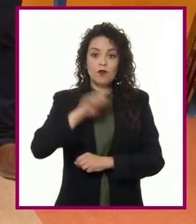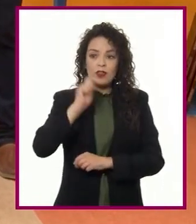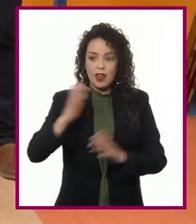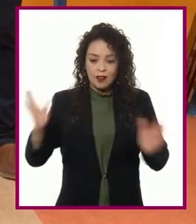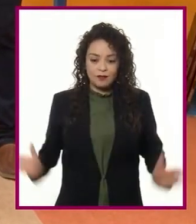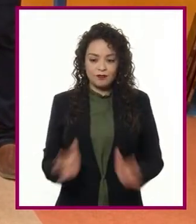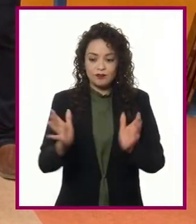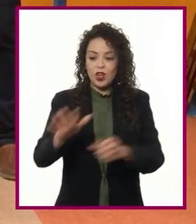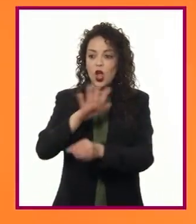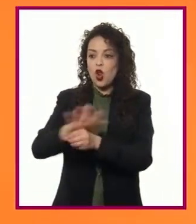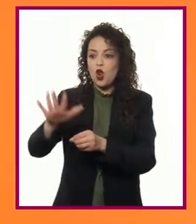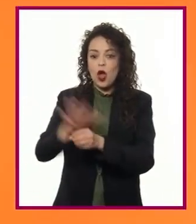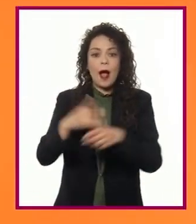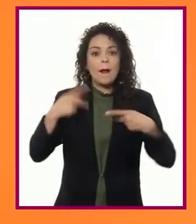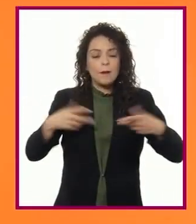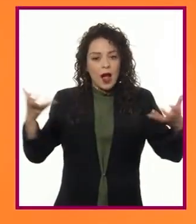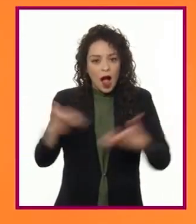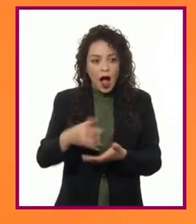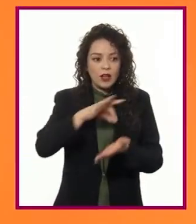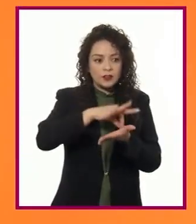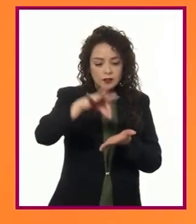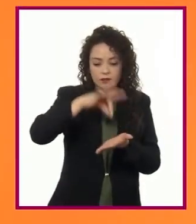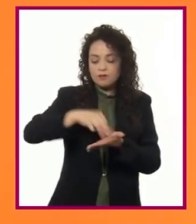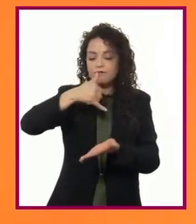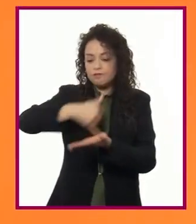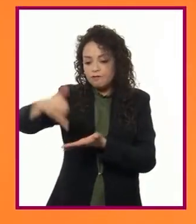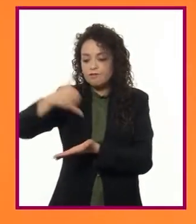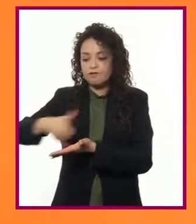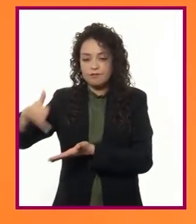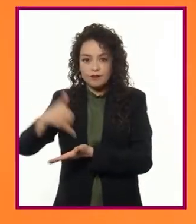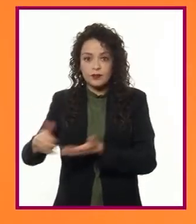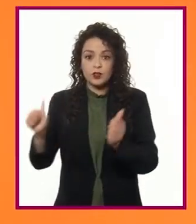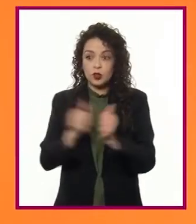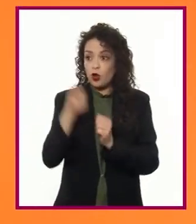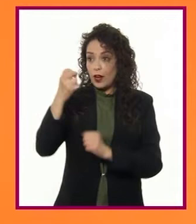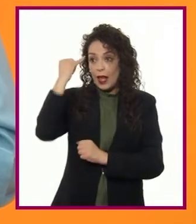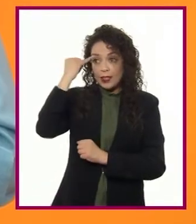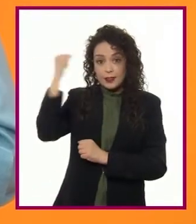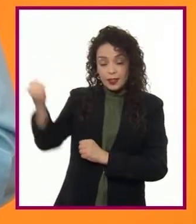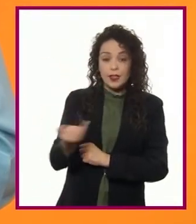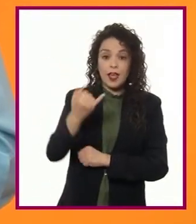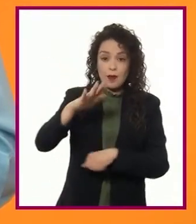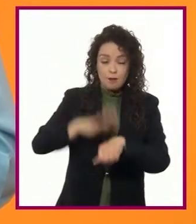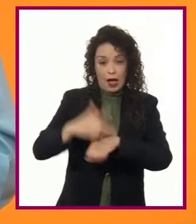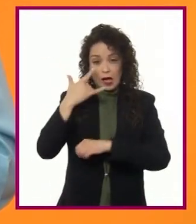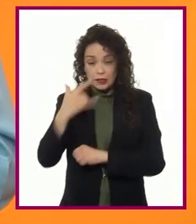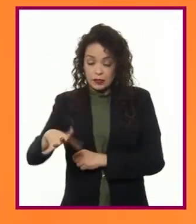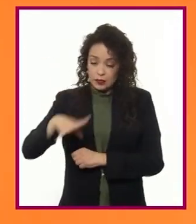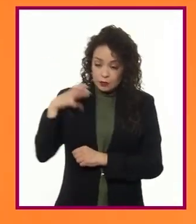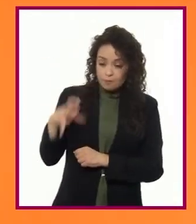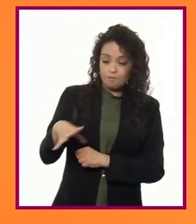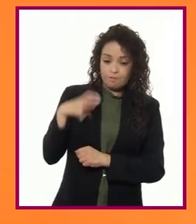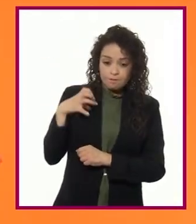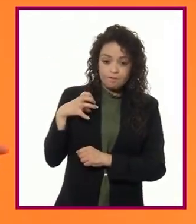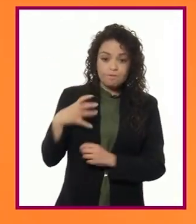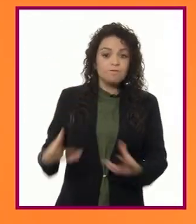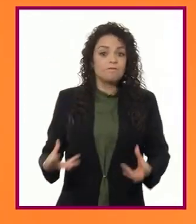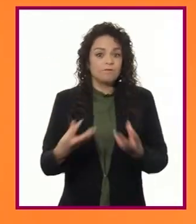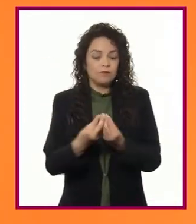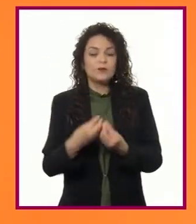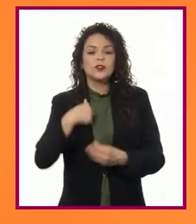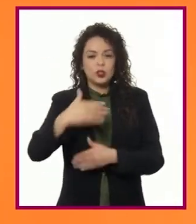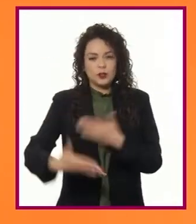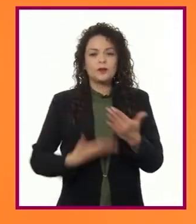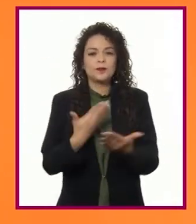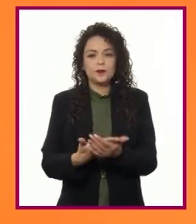cultivo local. Complementando la idea anterior y sumando esfuerzos para reducir la huella ecológica, les proponemos